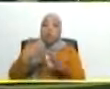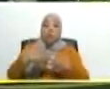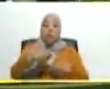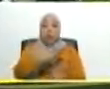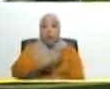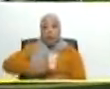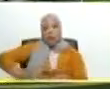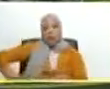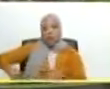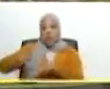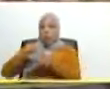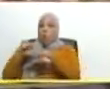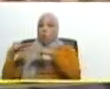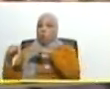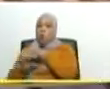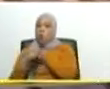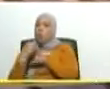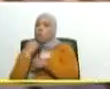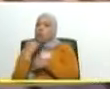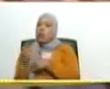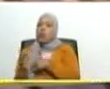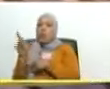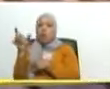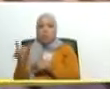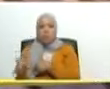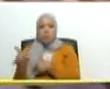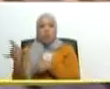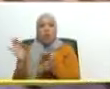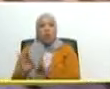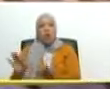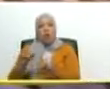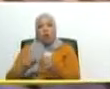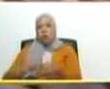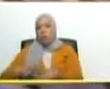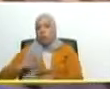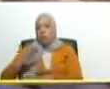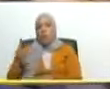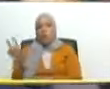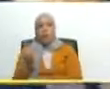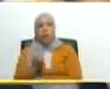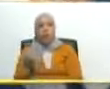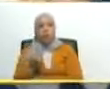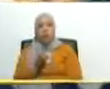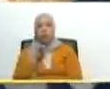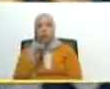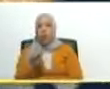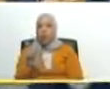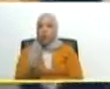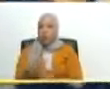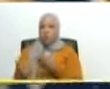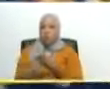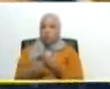Guyana. Pelele a sueldo de la ExxonMobil. Nadie podrá con Venezuela. Por las malas, jamás podrán con nosotros.